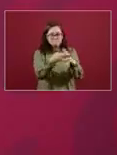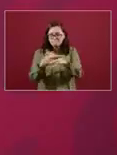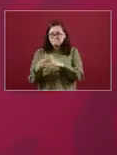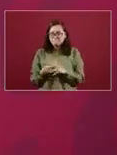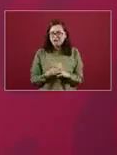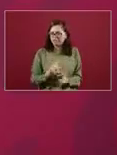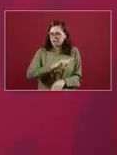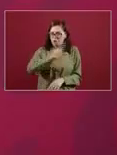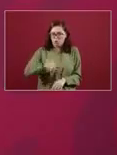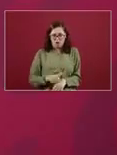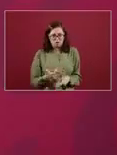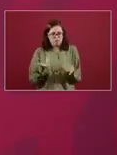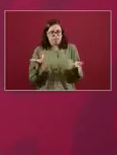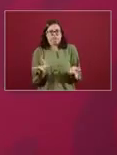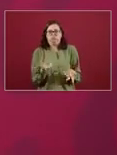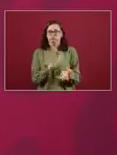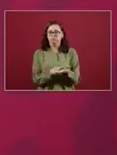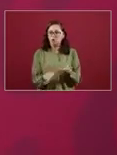de la gallina de oro,